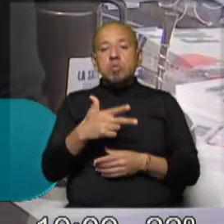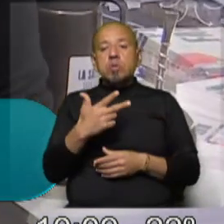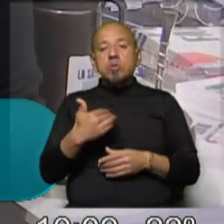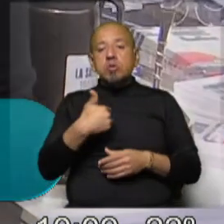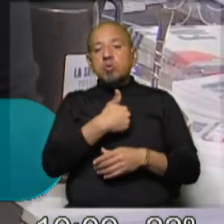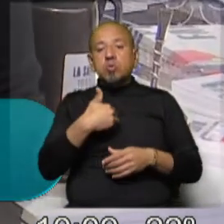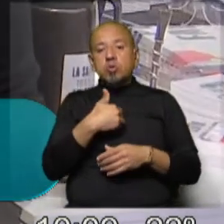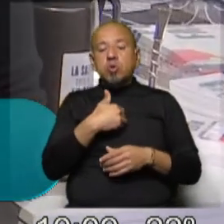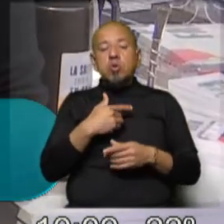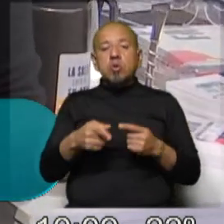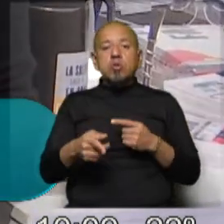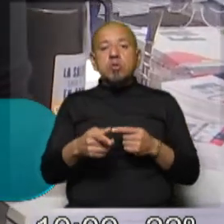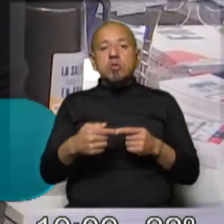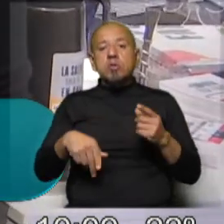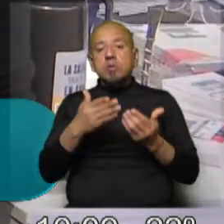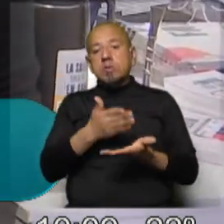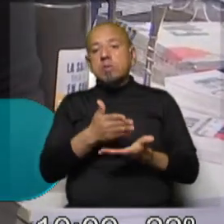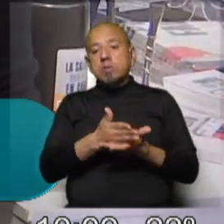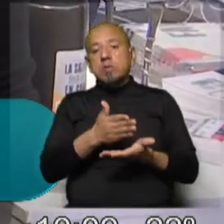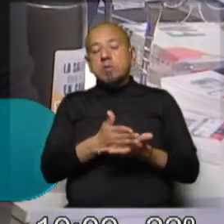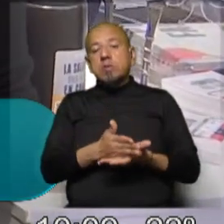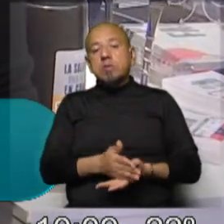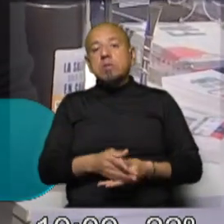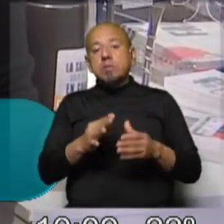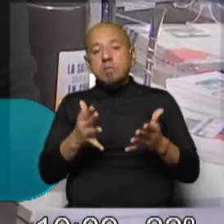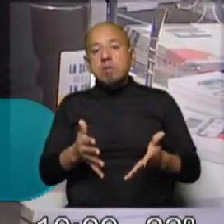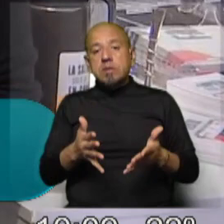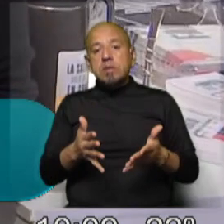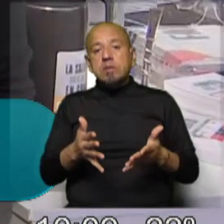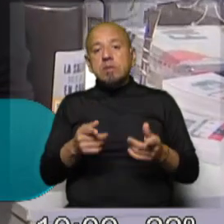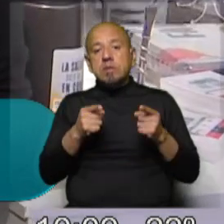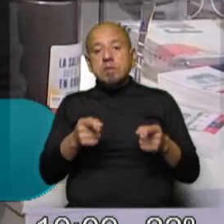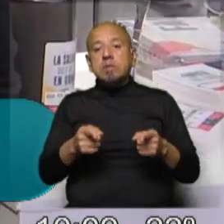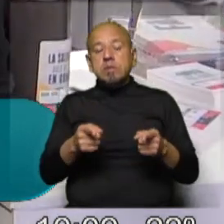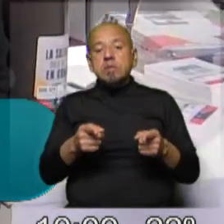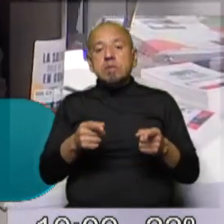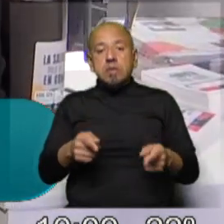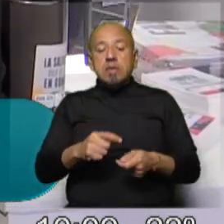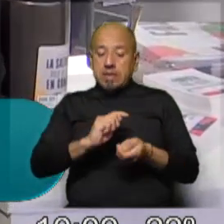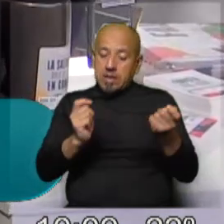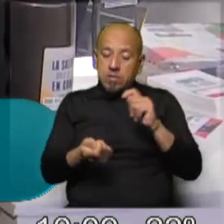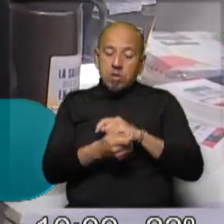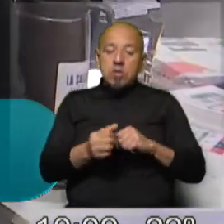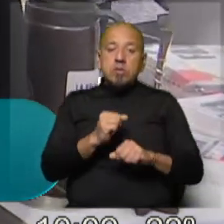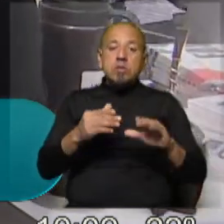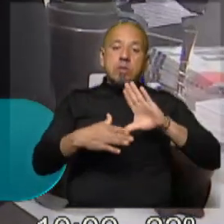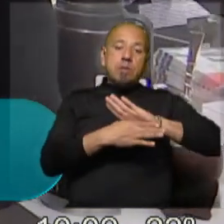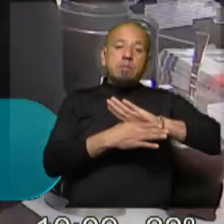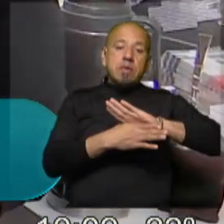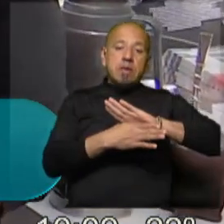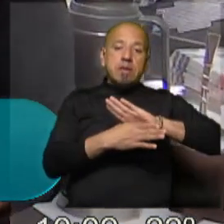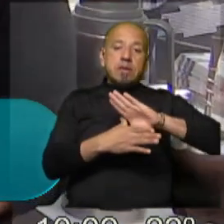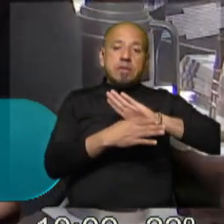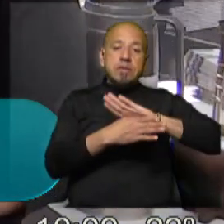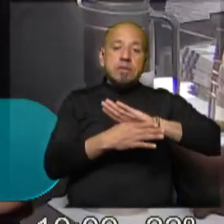de articulador y colaborador para garantizar que este cambio sea posible, junto con el MIDES y